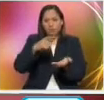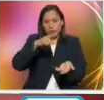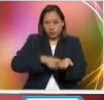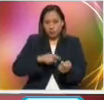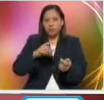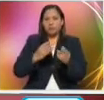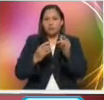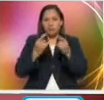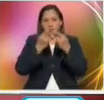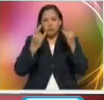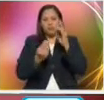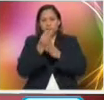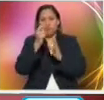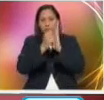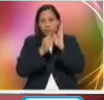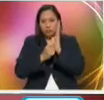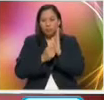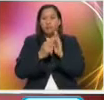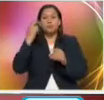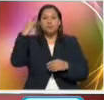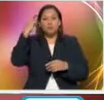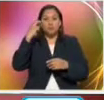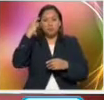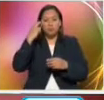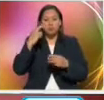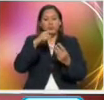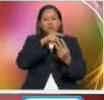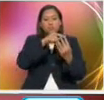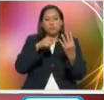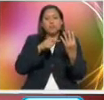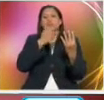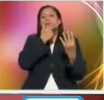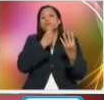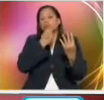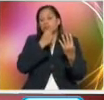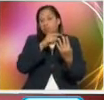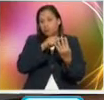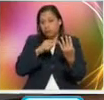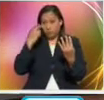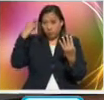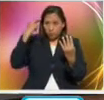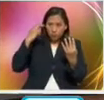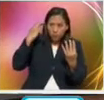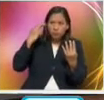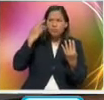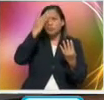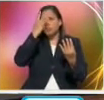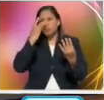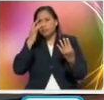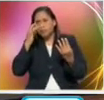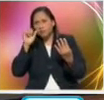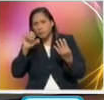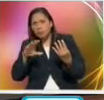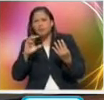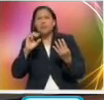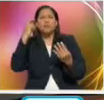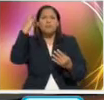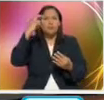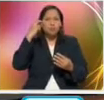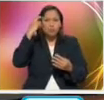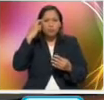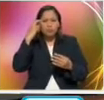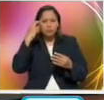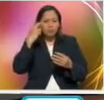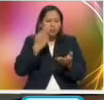del Nuevo Testamento. Y los Reyes Magos, los tres eran hombres, y eran reyes, eran magos, o eran reyes que le entraban a